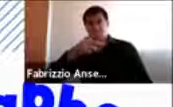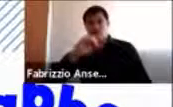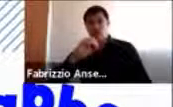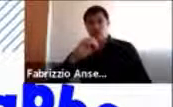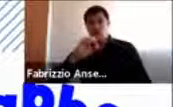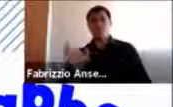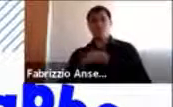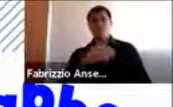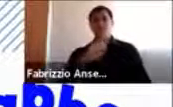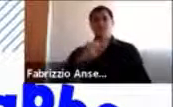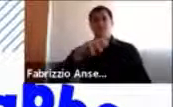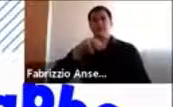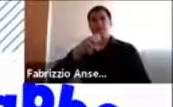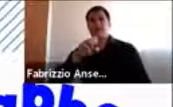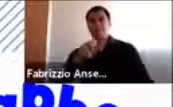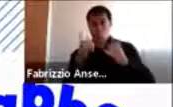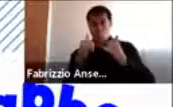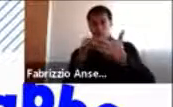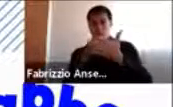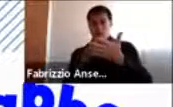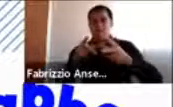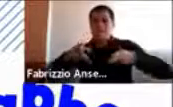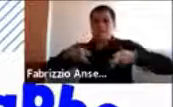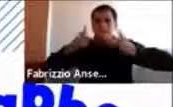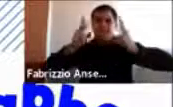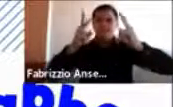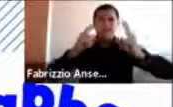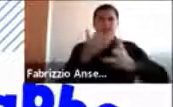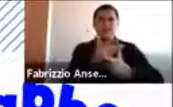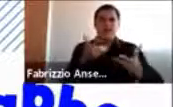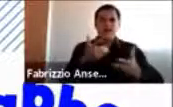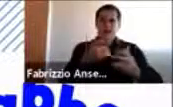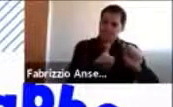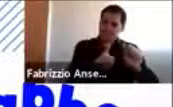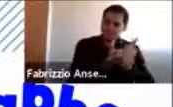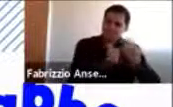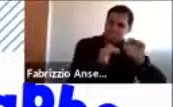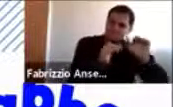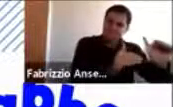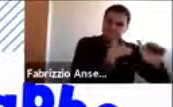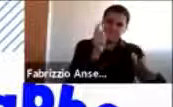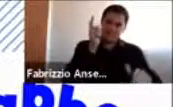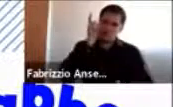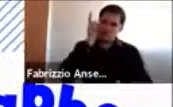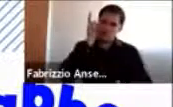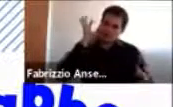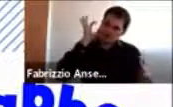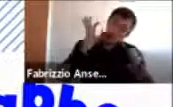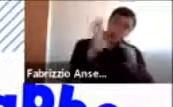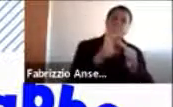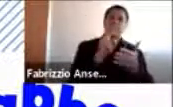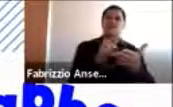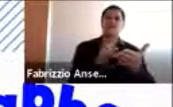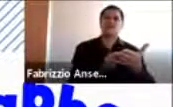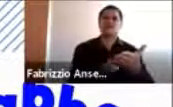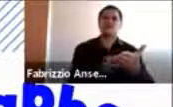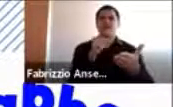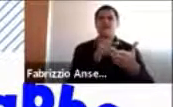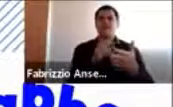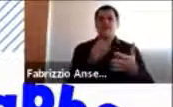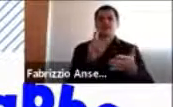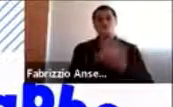lectura para entonces poder consolidar y muy importante automatizar las relaciones grafema-fonema